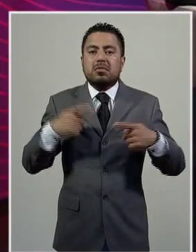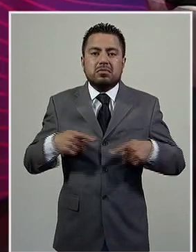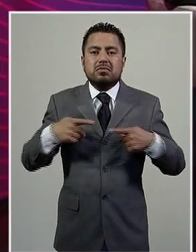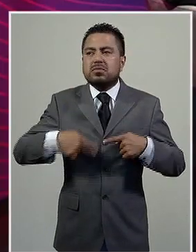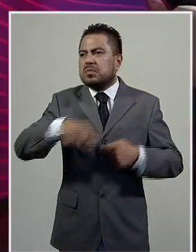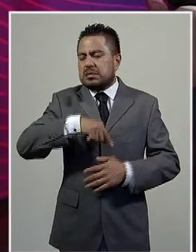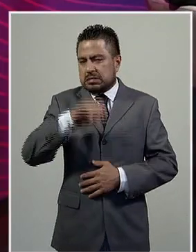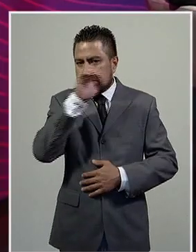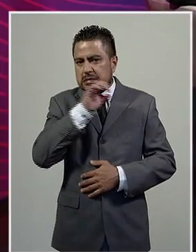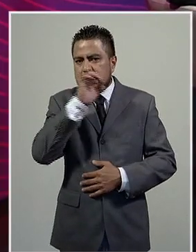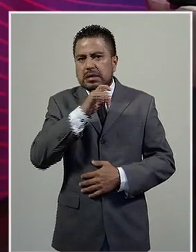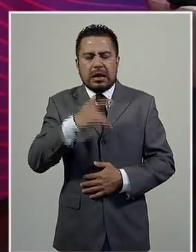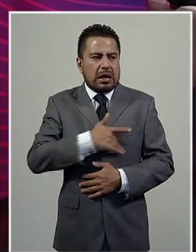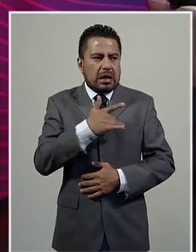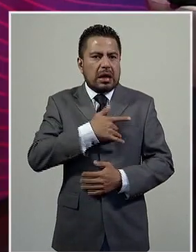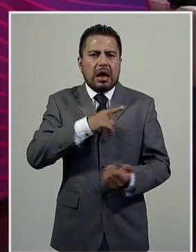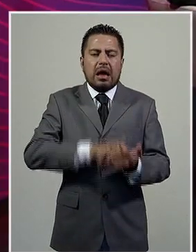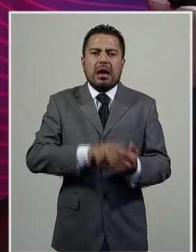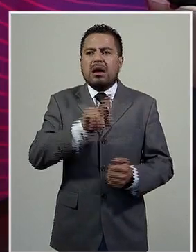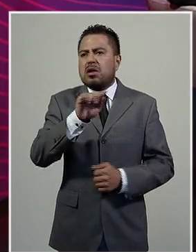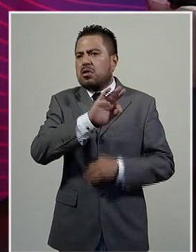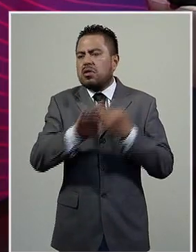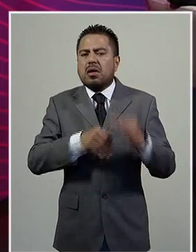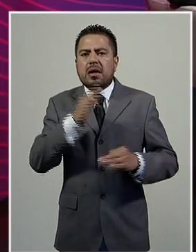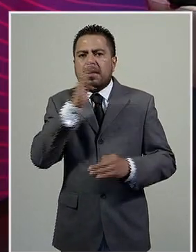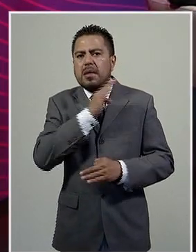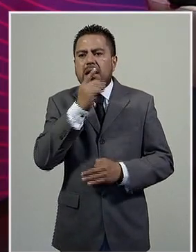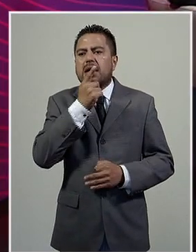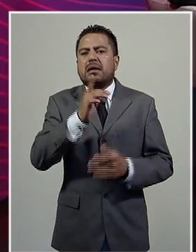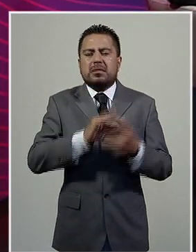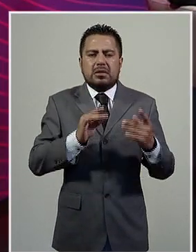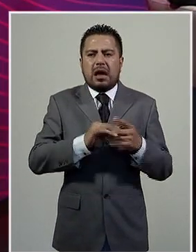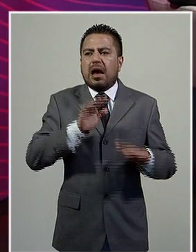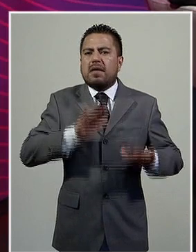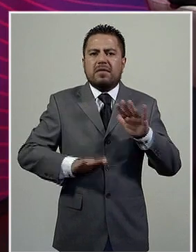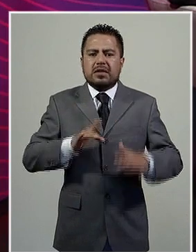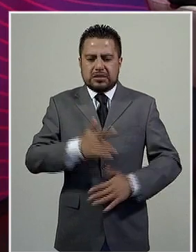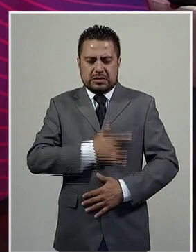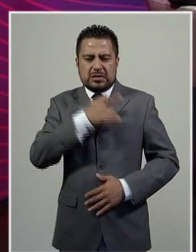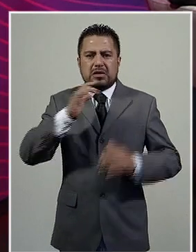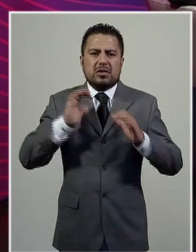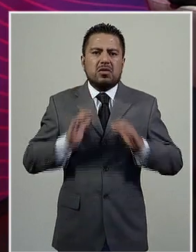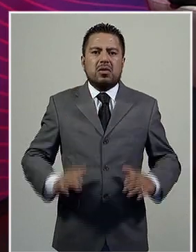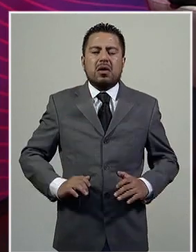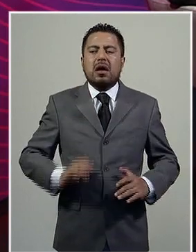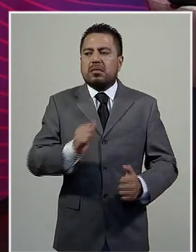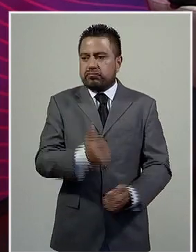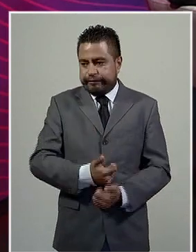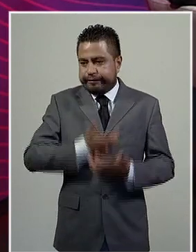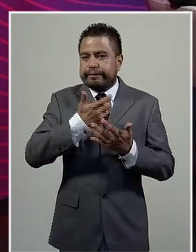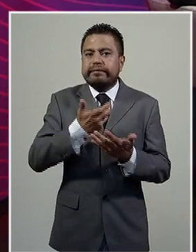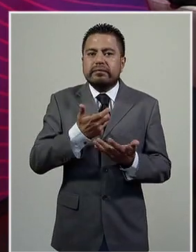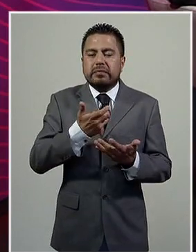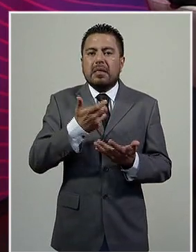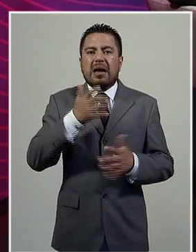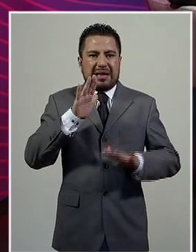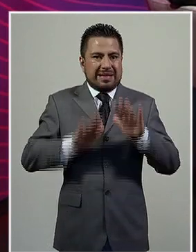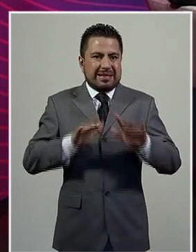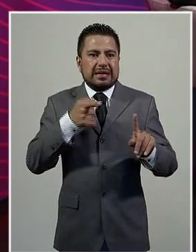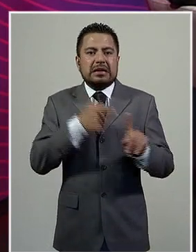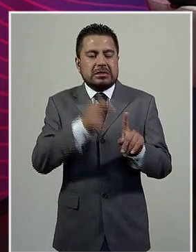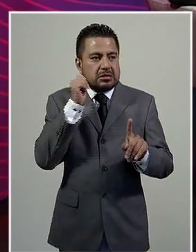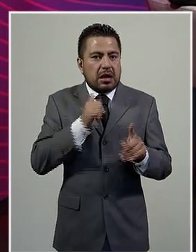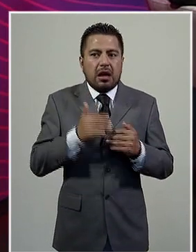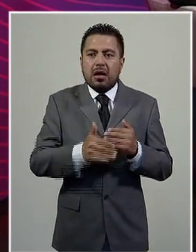tienen curiosidad y también no todo es malo y hay que decirlo, ¿no? A veces la apariencia física, la expresión, que así tendría que ser siempre,